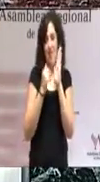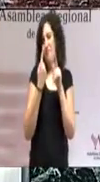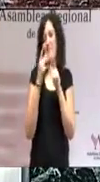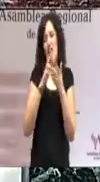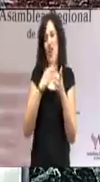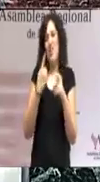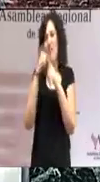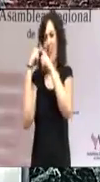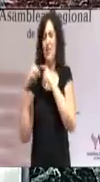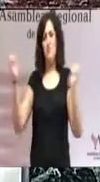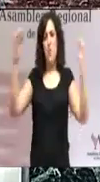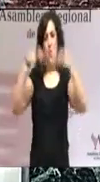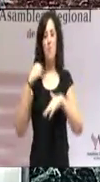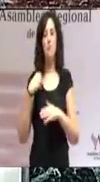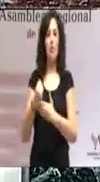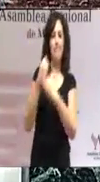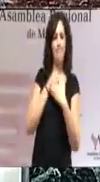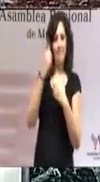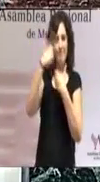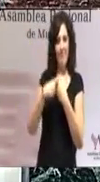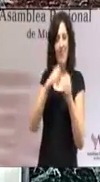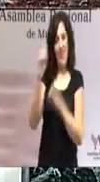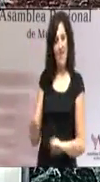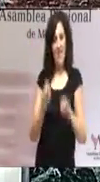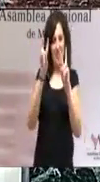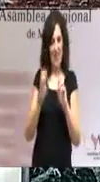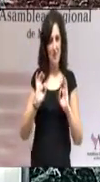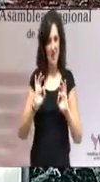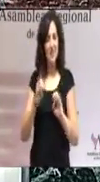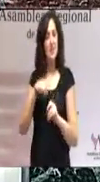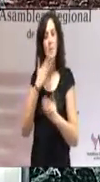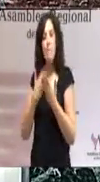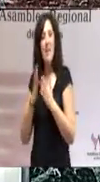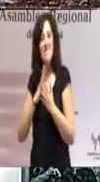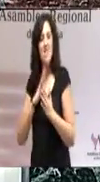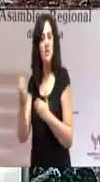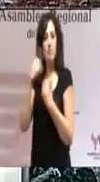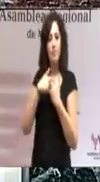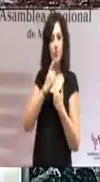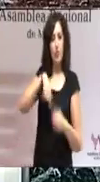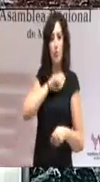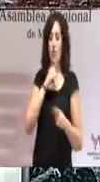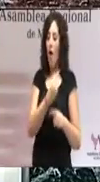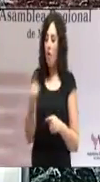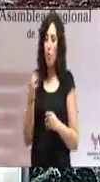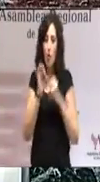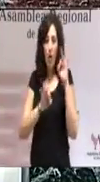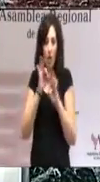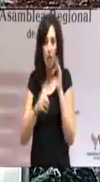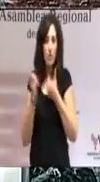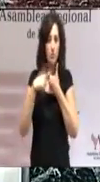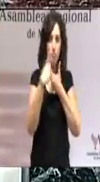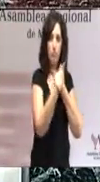regiones, sumándose a esa defensa, y le pido a usted que también lo haga y que todos hagamos pedagogía en nuestras respectivas organizaciones para